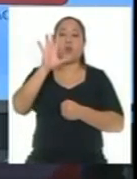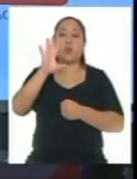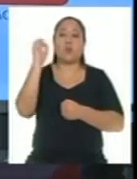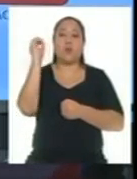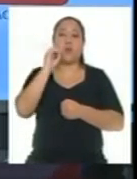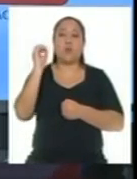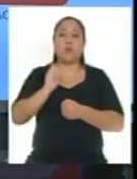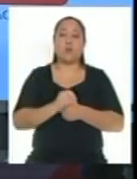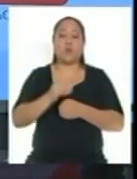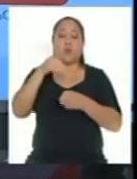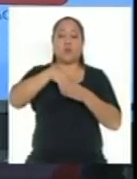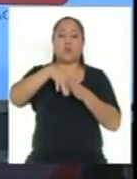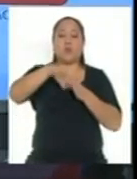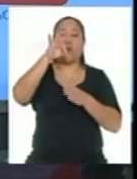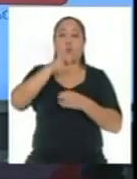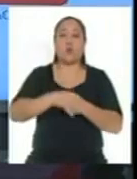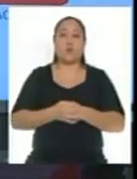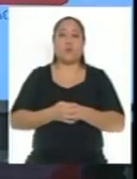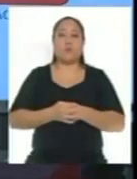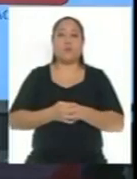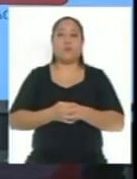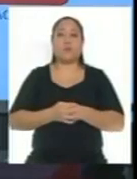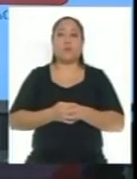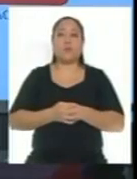47.095%. de votos obtenidos.